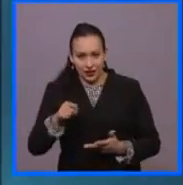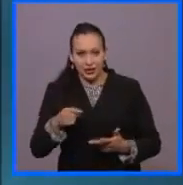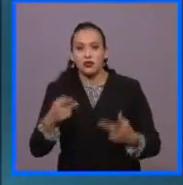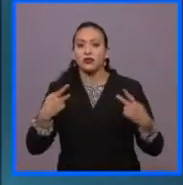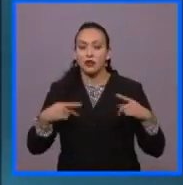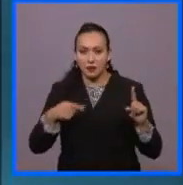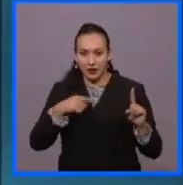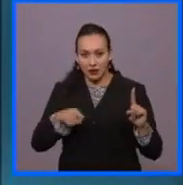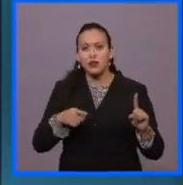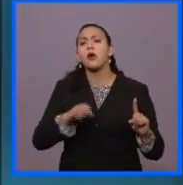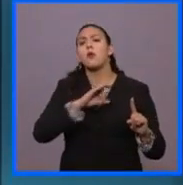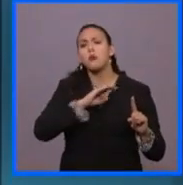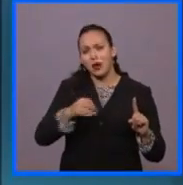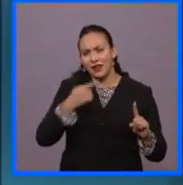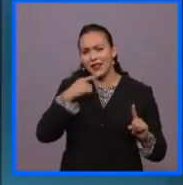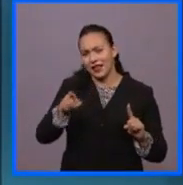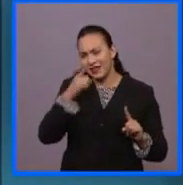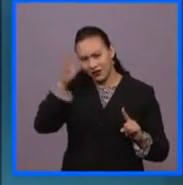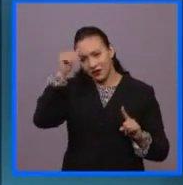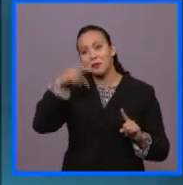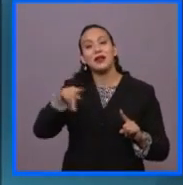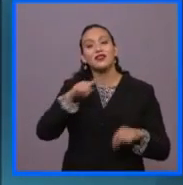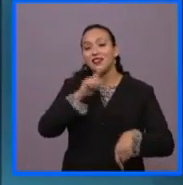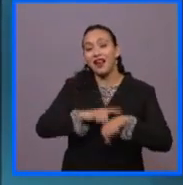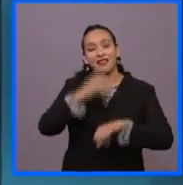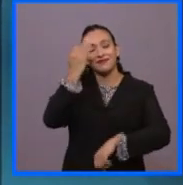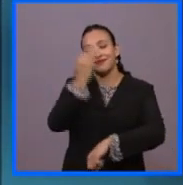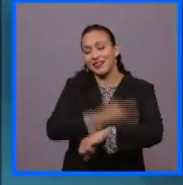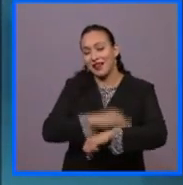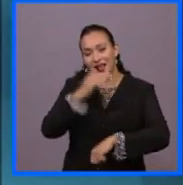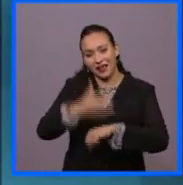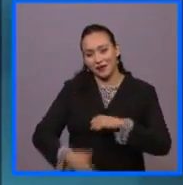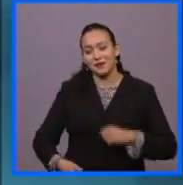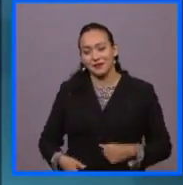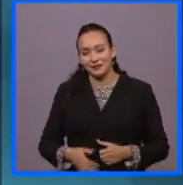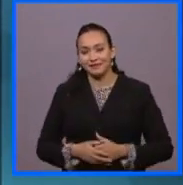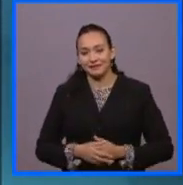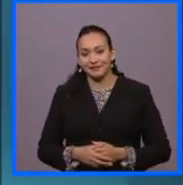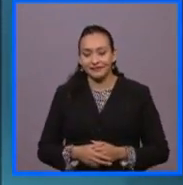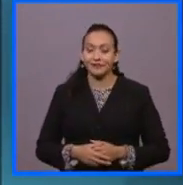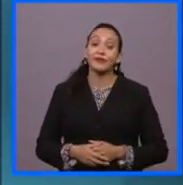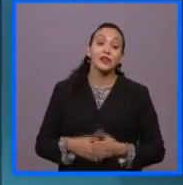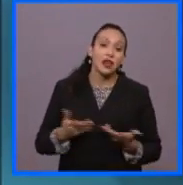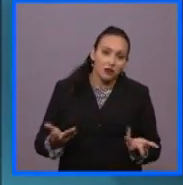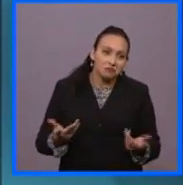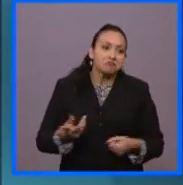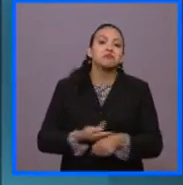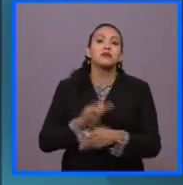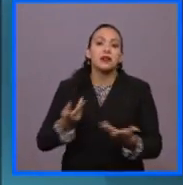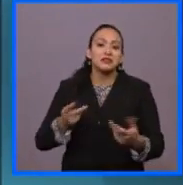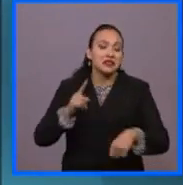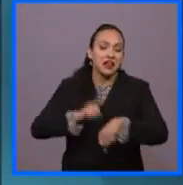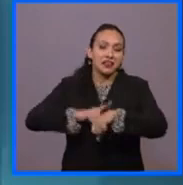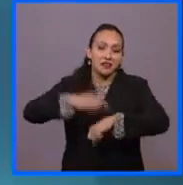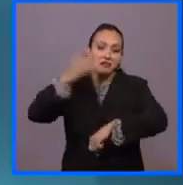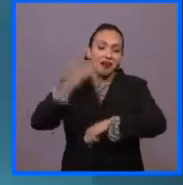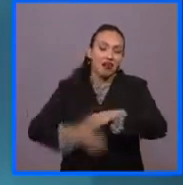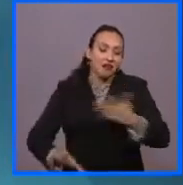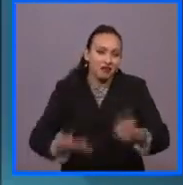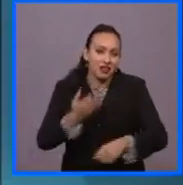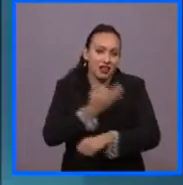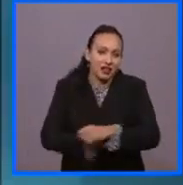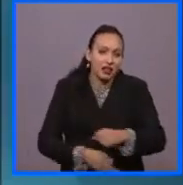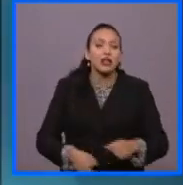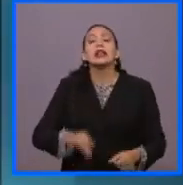impugnar preconcluyó con la primera demanda presentada. Explicó que en estos casos solo son impugnables